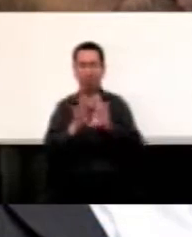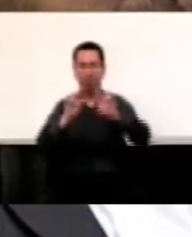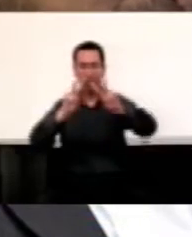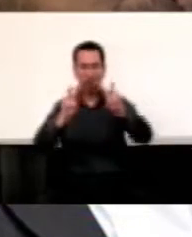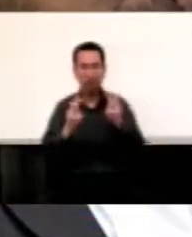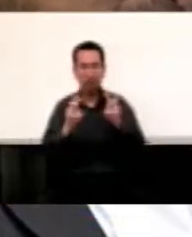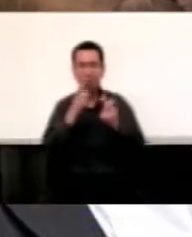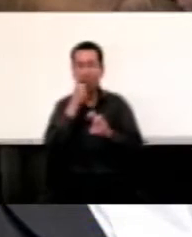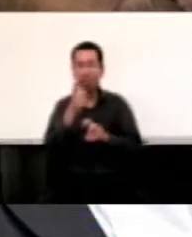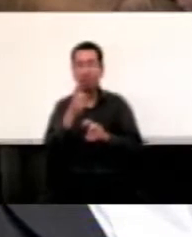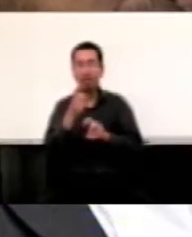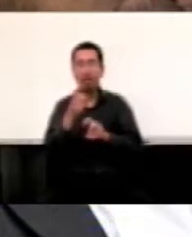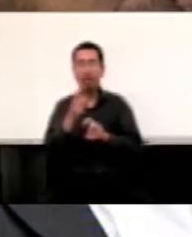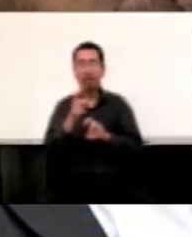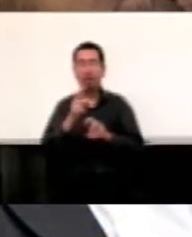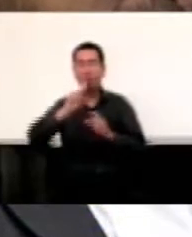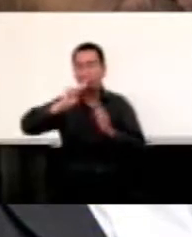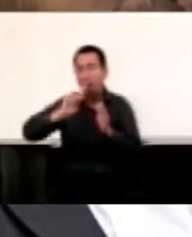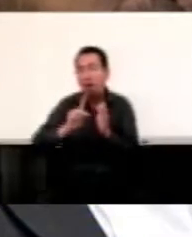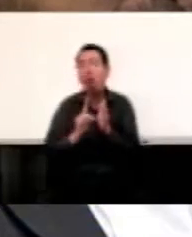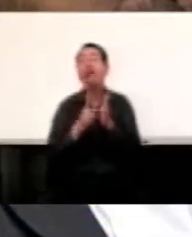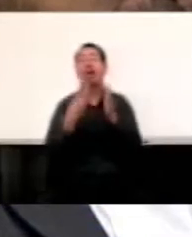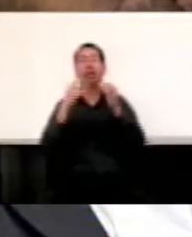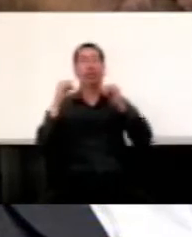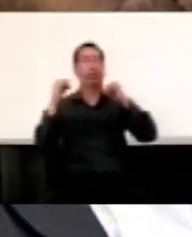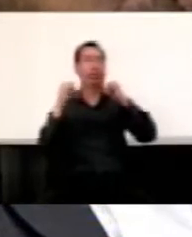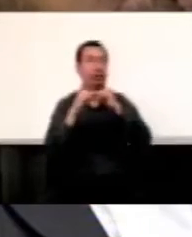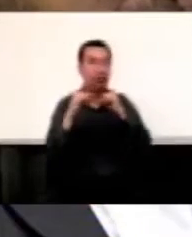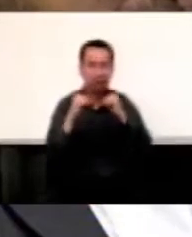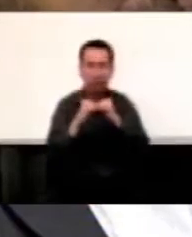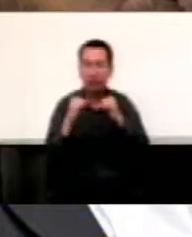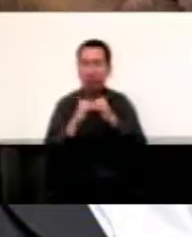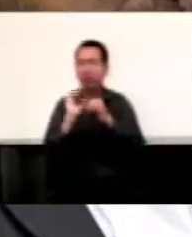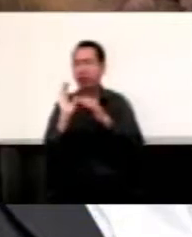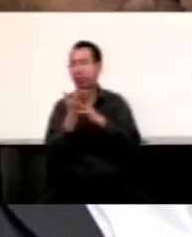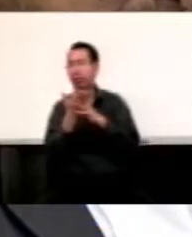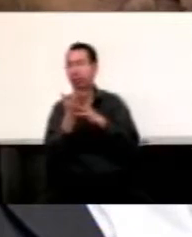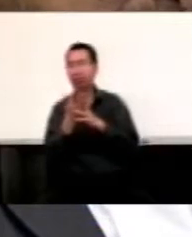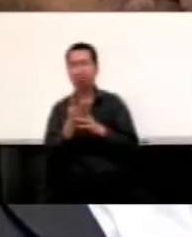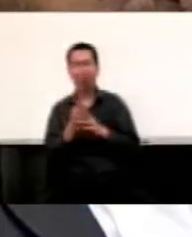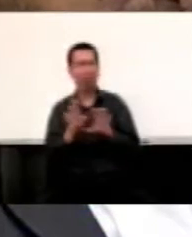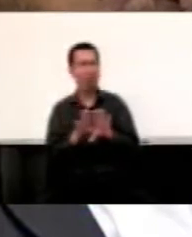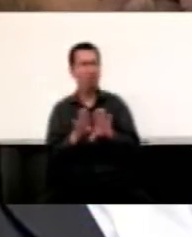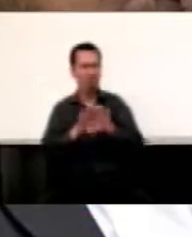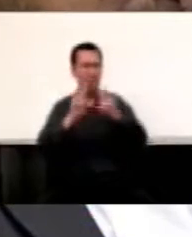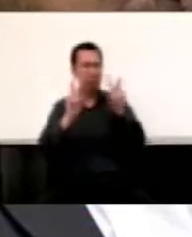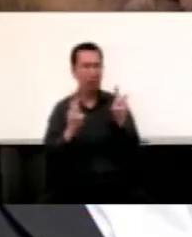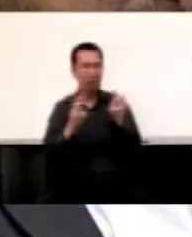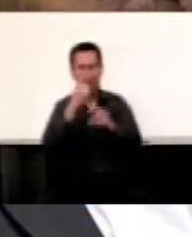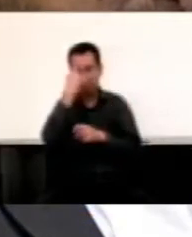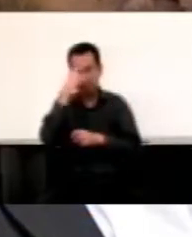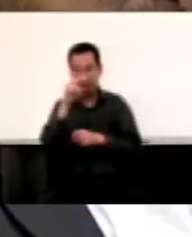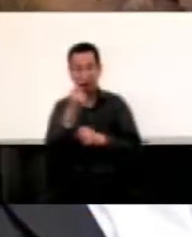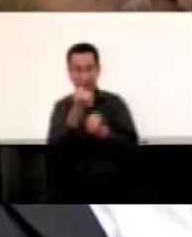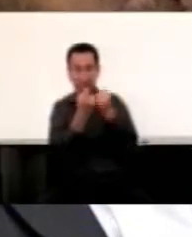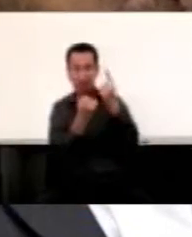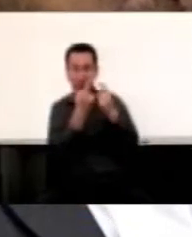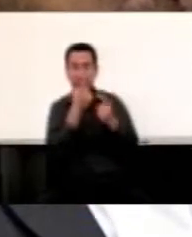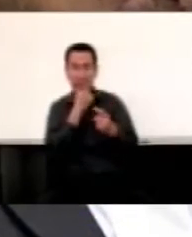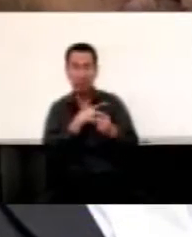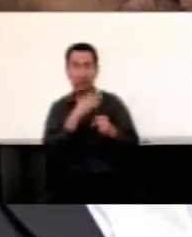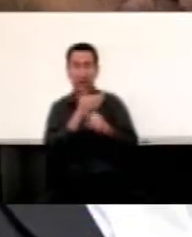que denominan reinstitucionalización parcial, y señalan que hay un limitado realineamiento con mayor